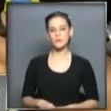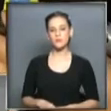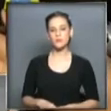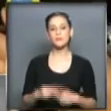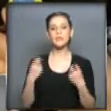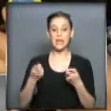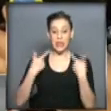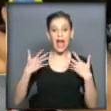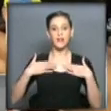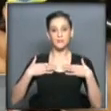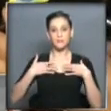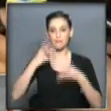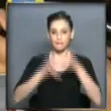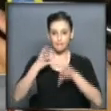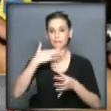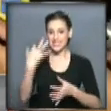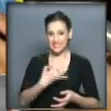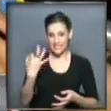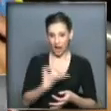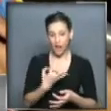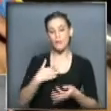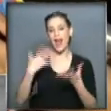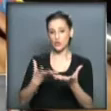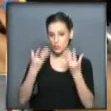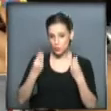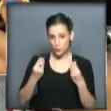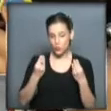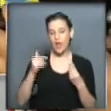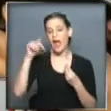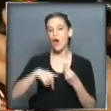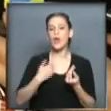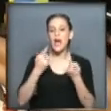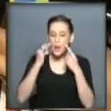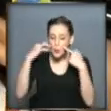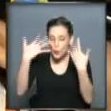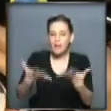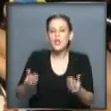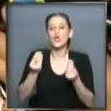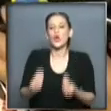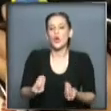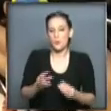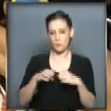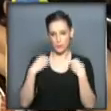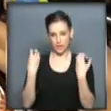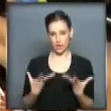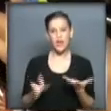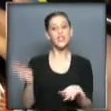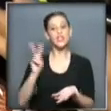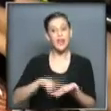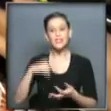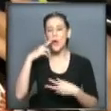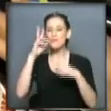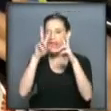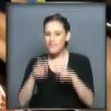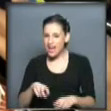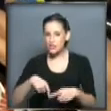drenaje en el tórax por un neumotórax. Y bueno, estamos esperando la evolución, estamos observándola nuevamente porque